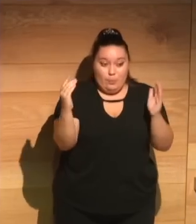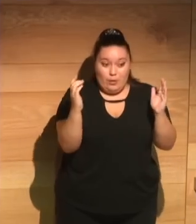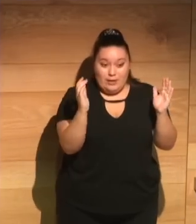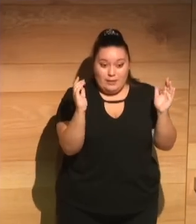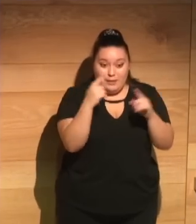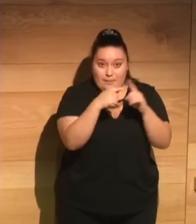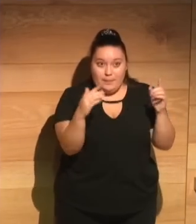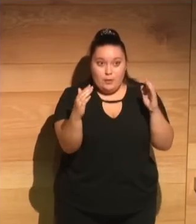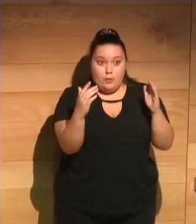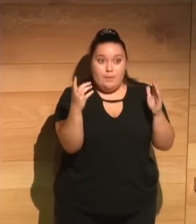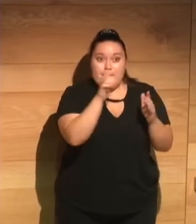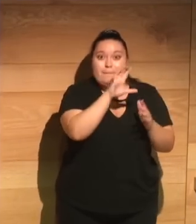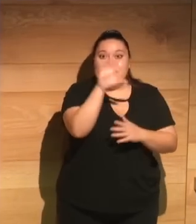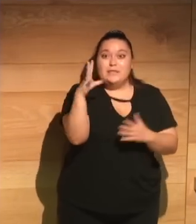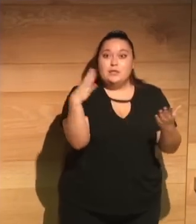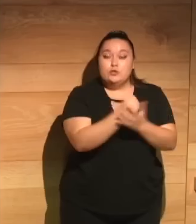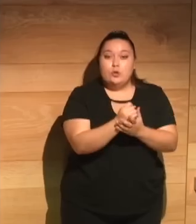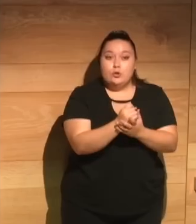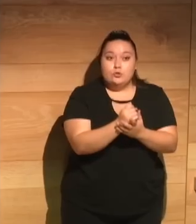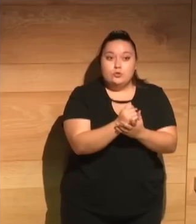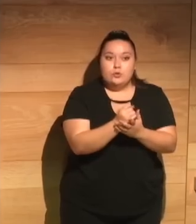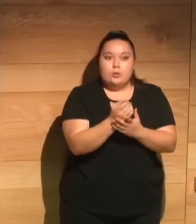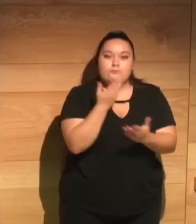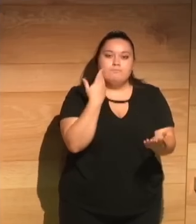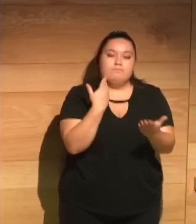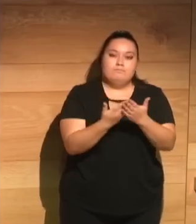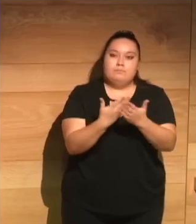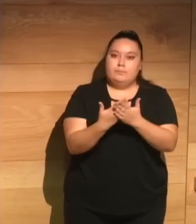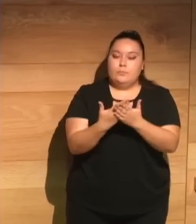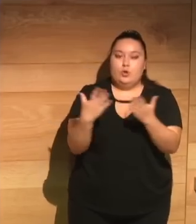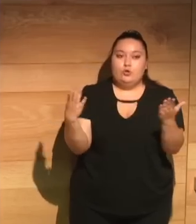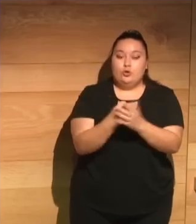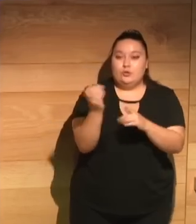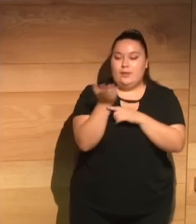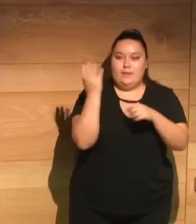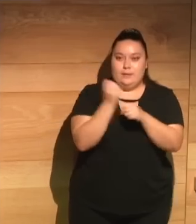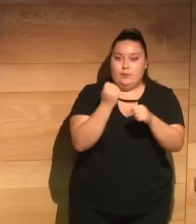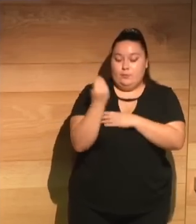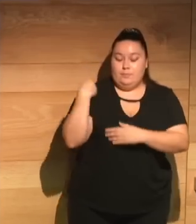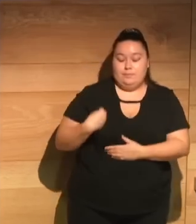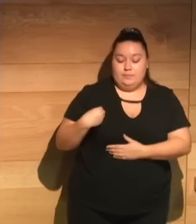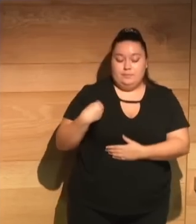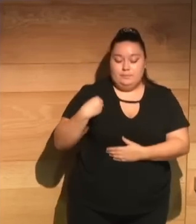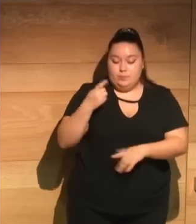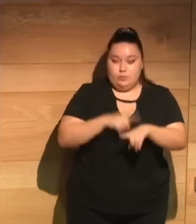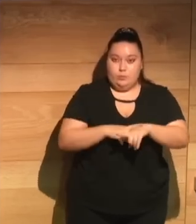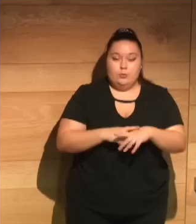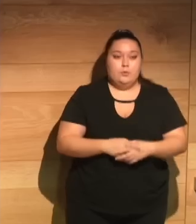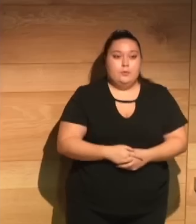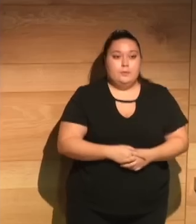los países civilizados van a reclamar la invención del cine porque todos estaban trabajando al mismo tiempo y todo el mundo